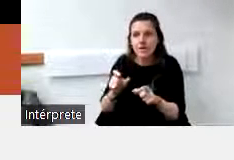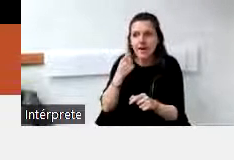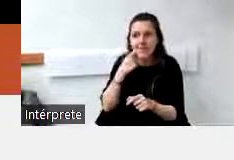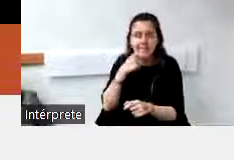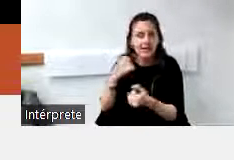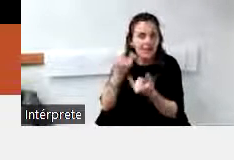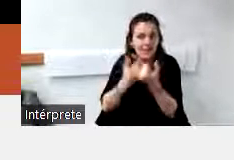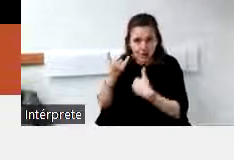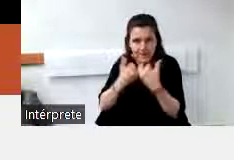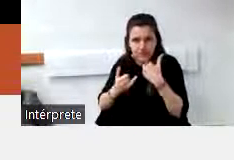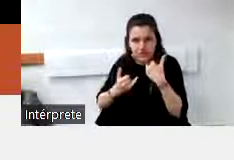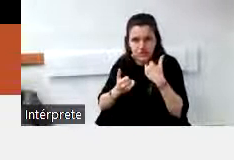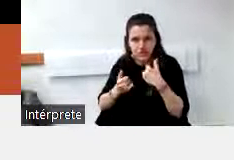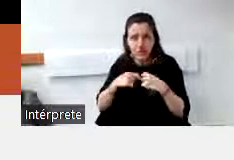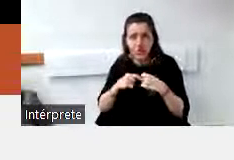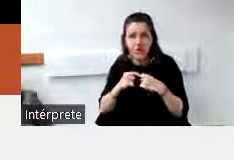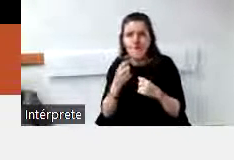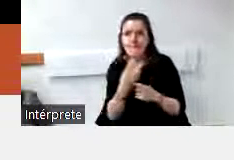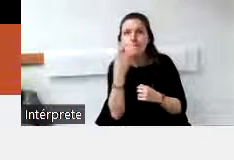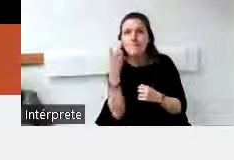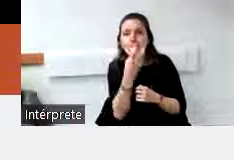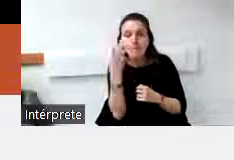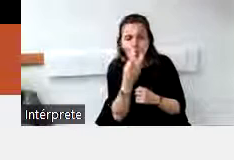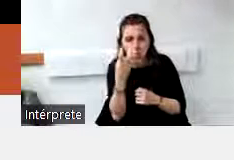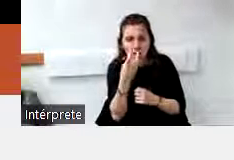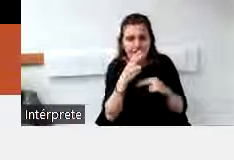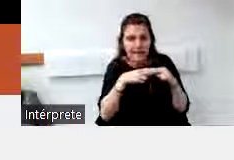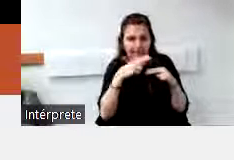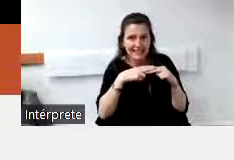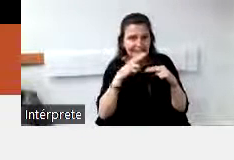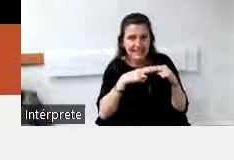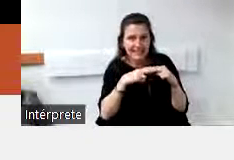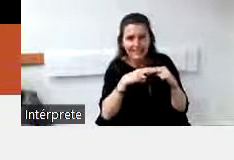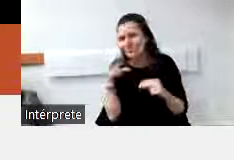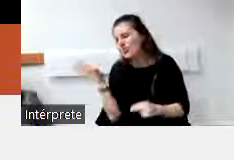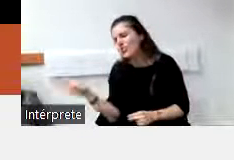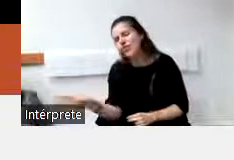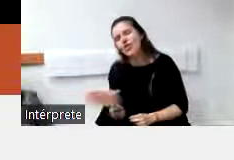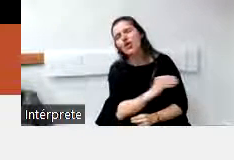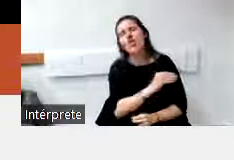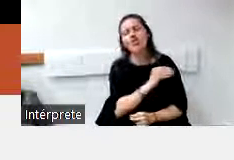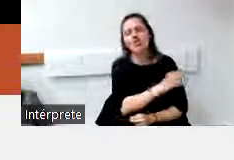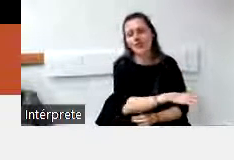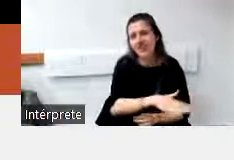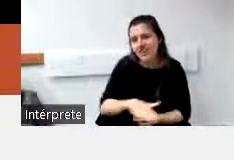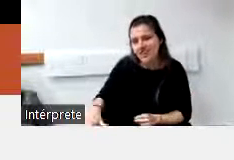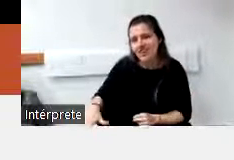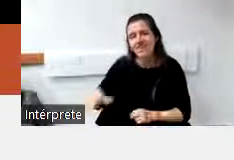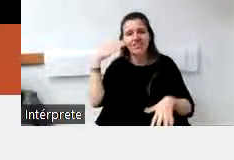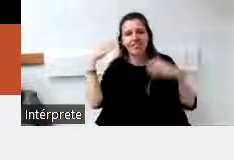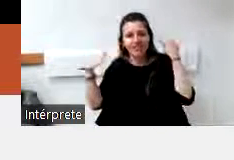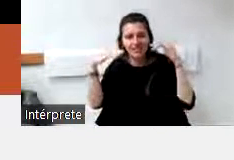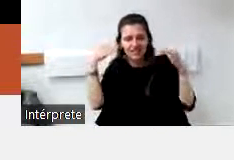sociales, y lo hace sobre todo por la pornografía. Todos los niños y niñas y adolescentes, todos los